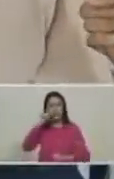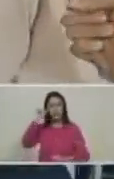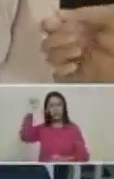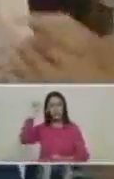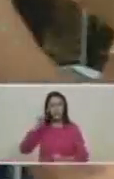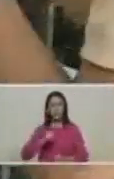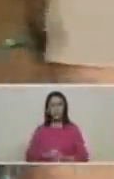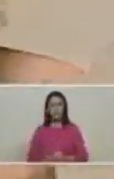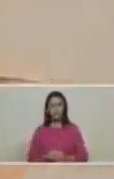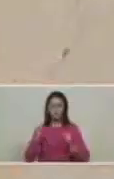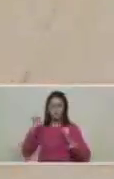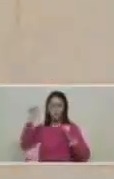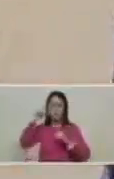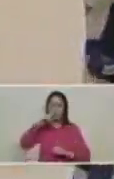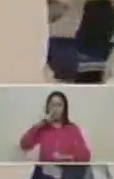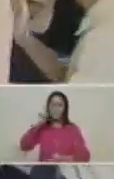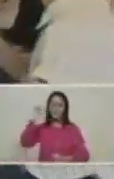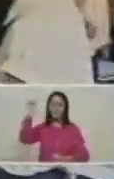¡Vamos, Nico!